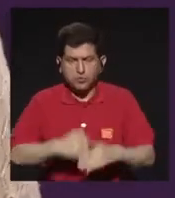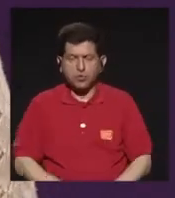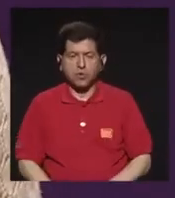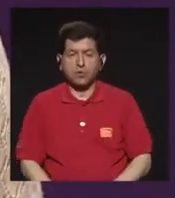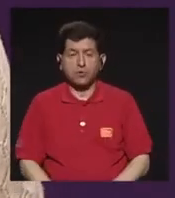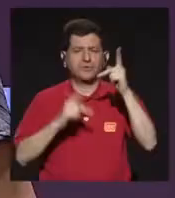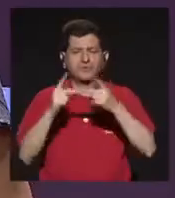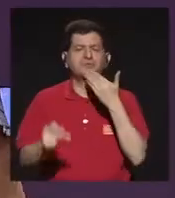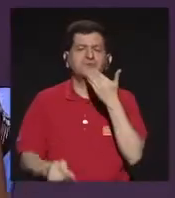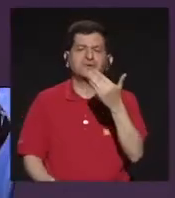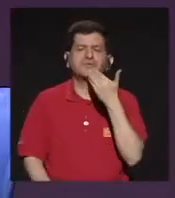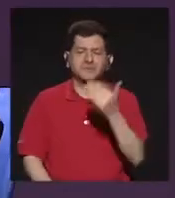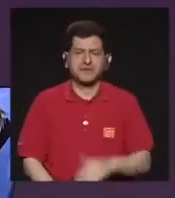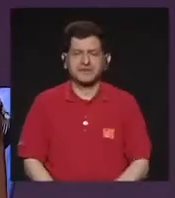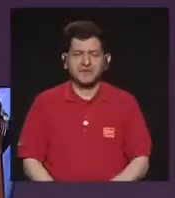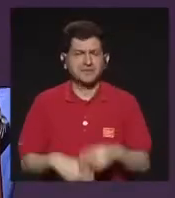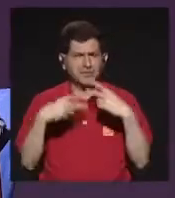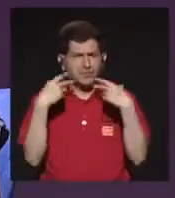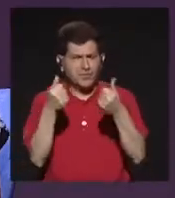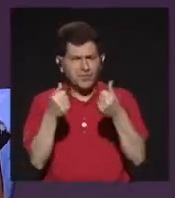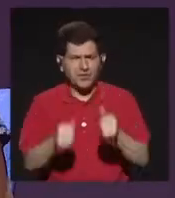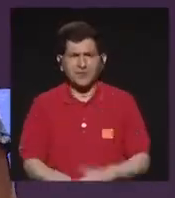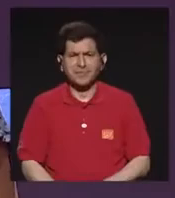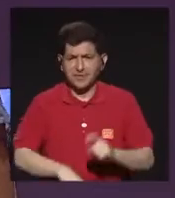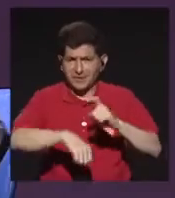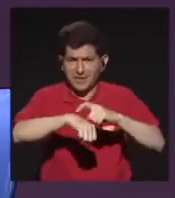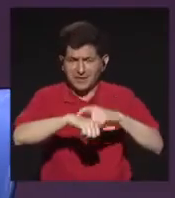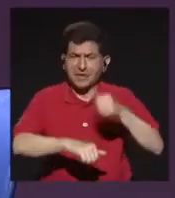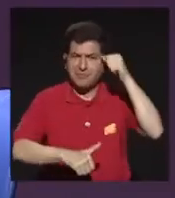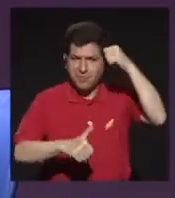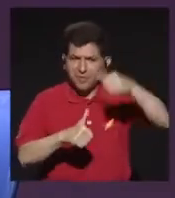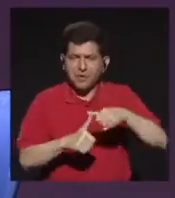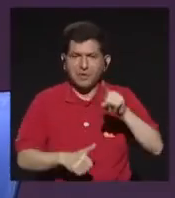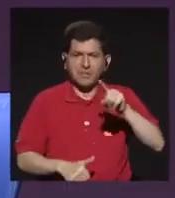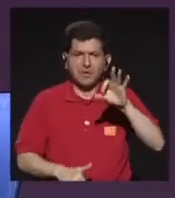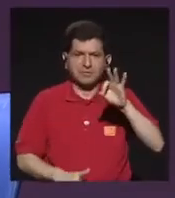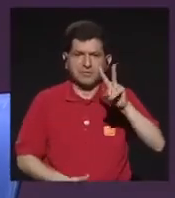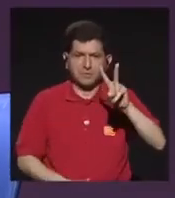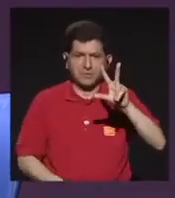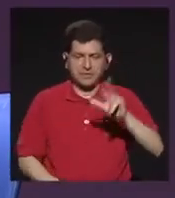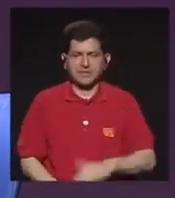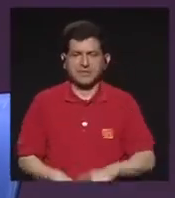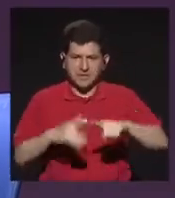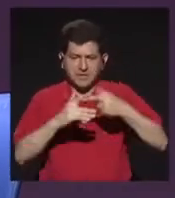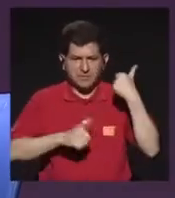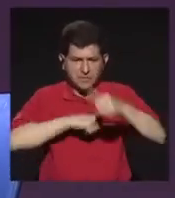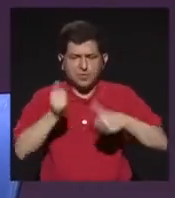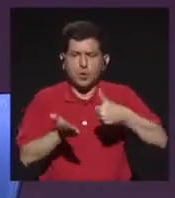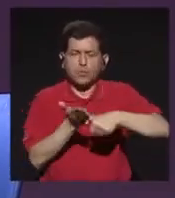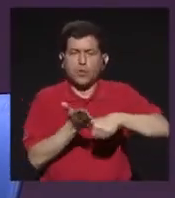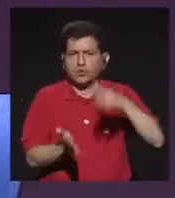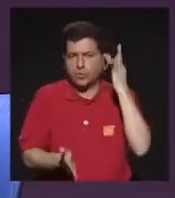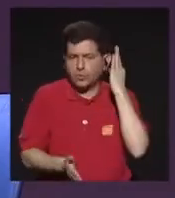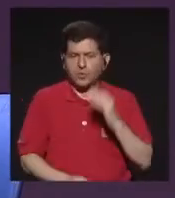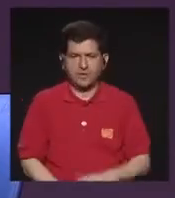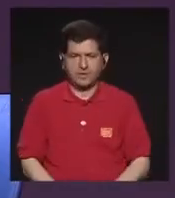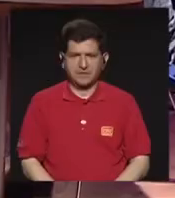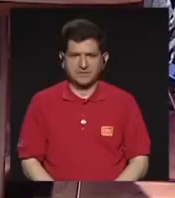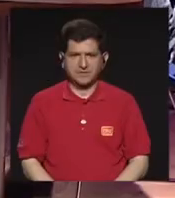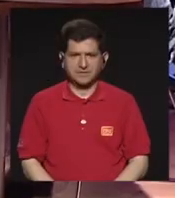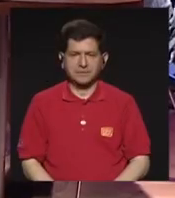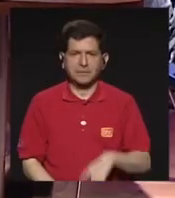seamos exitosas. Nada más así muy rápidamente, si me dan tiempo, para recordar que en 1923 empezó la lucha por el voto femenino. En